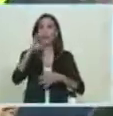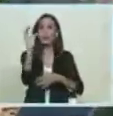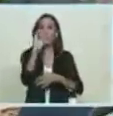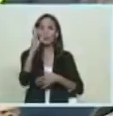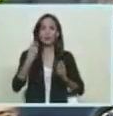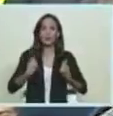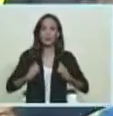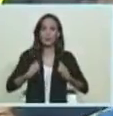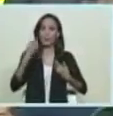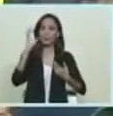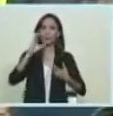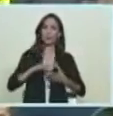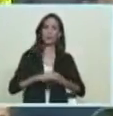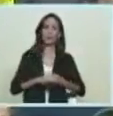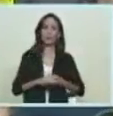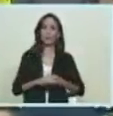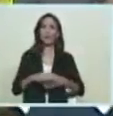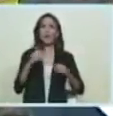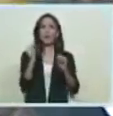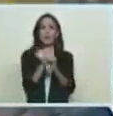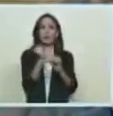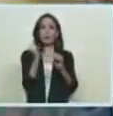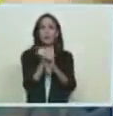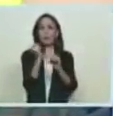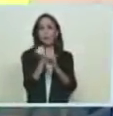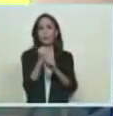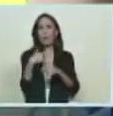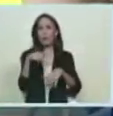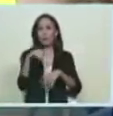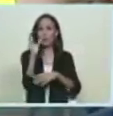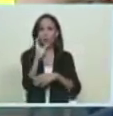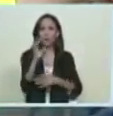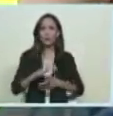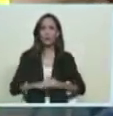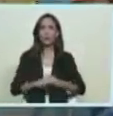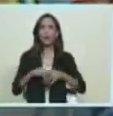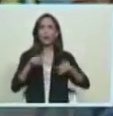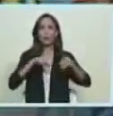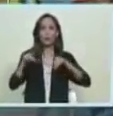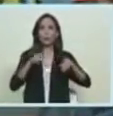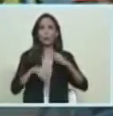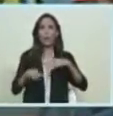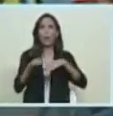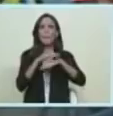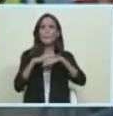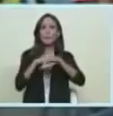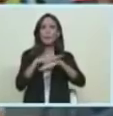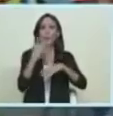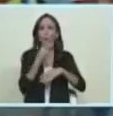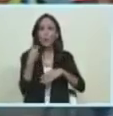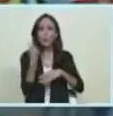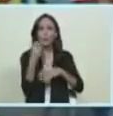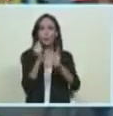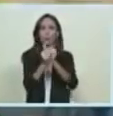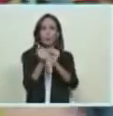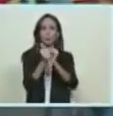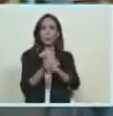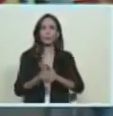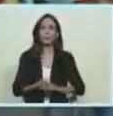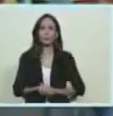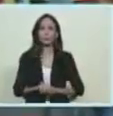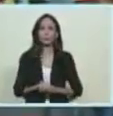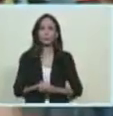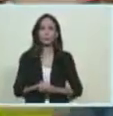Caracas. Nosotros trabajamos acá con el Estado Mayor, con el coordinador Leonardo Toro, Ministerio de Juventud y Deporte, con el presidente. Mira, y te llegó. ¿Cómo